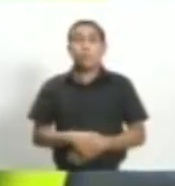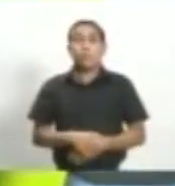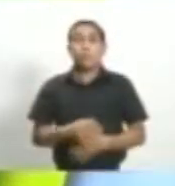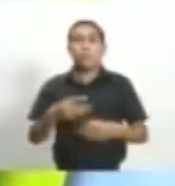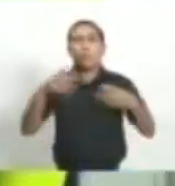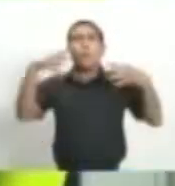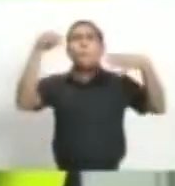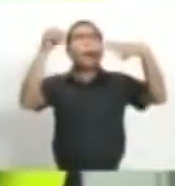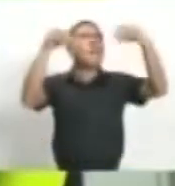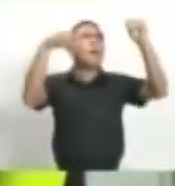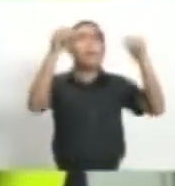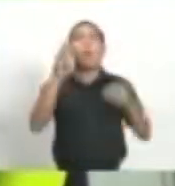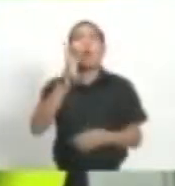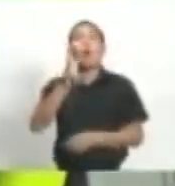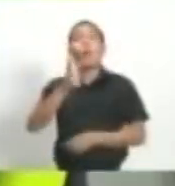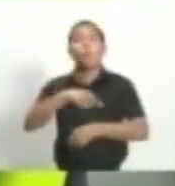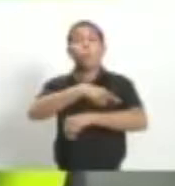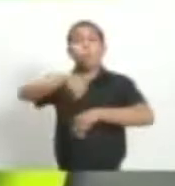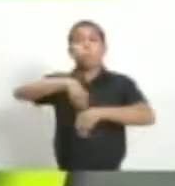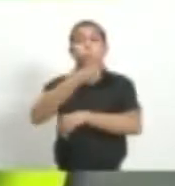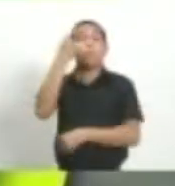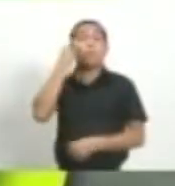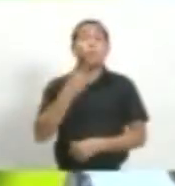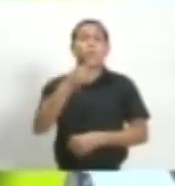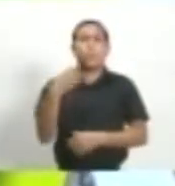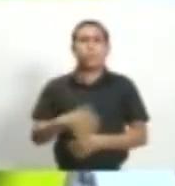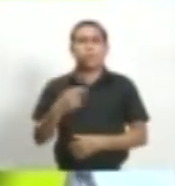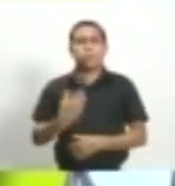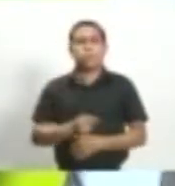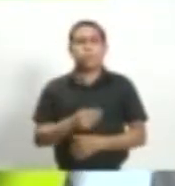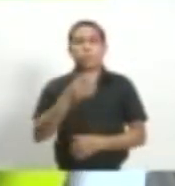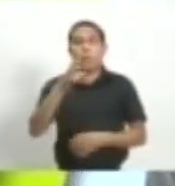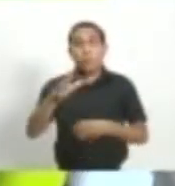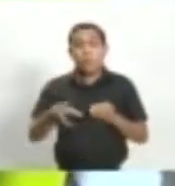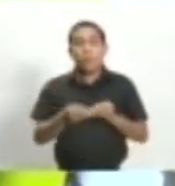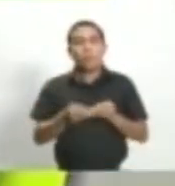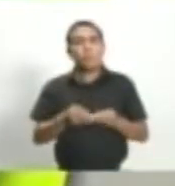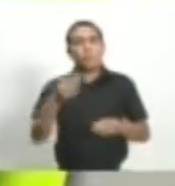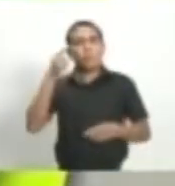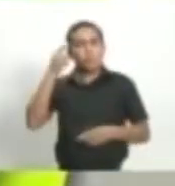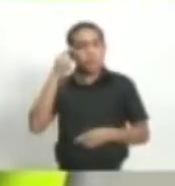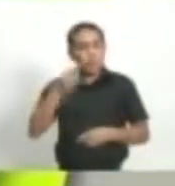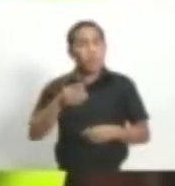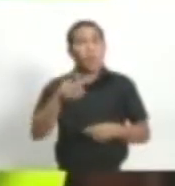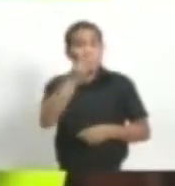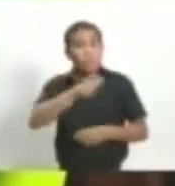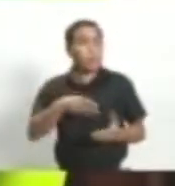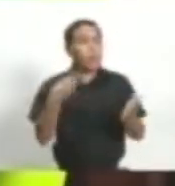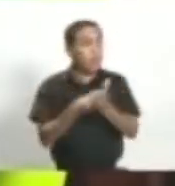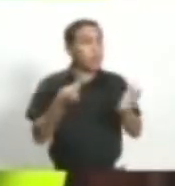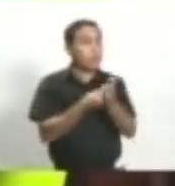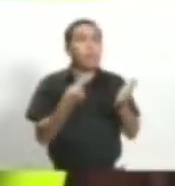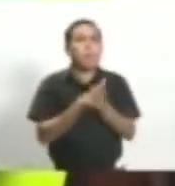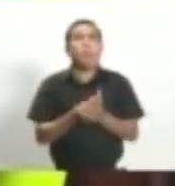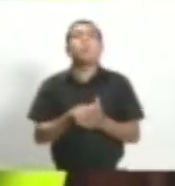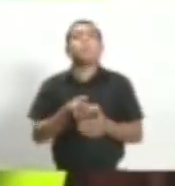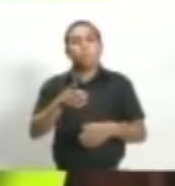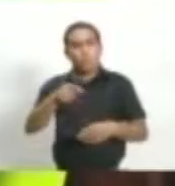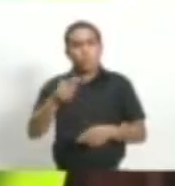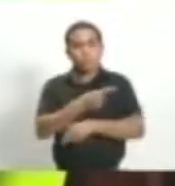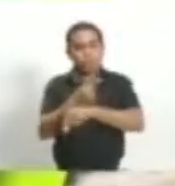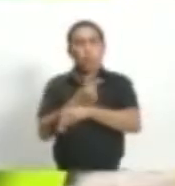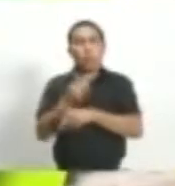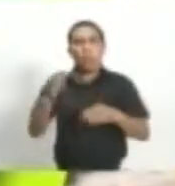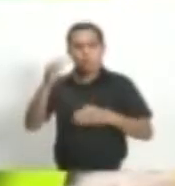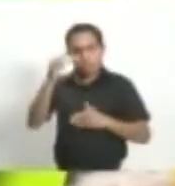de 8 horas diarias. El número de horas de suspensión se reducirá en la medida en que los usuarios paguen. Alcalde de Cartagena denuncia